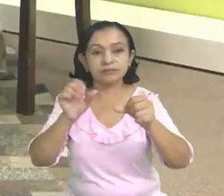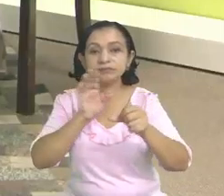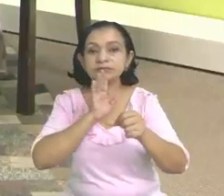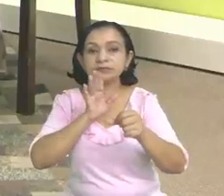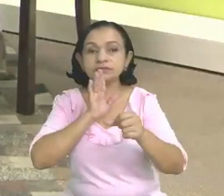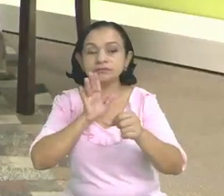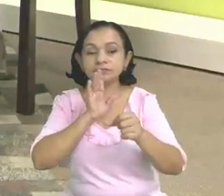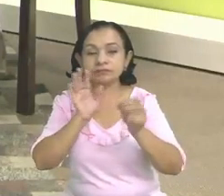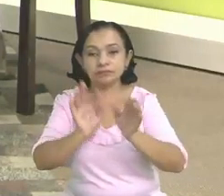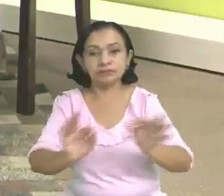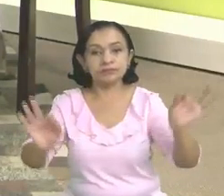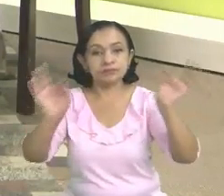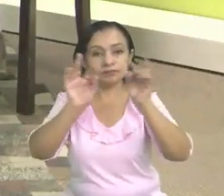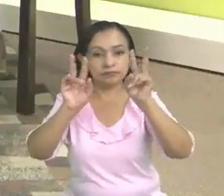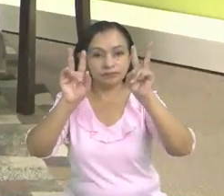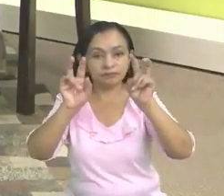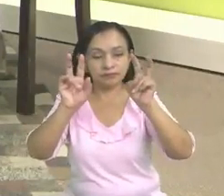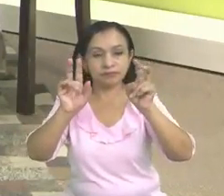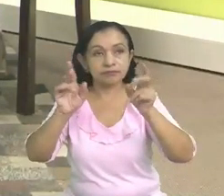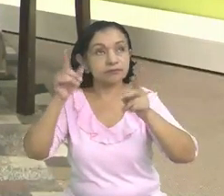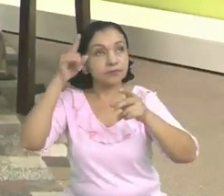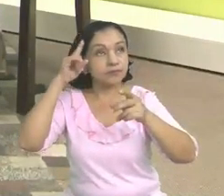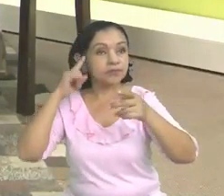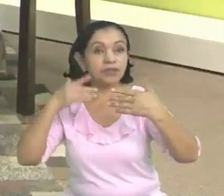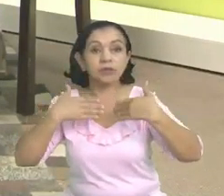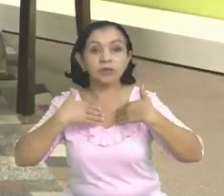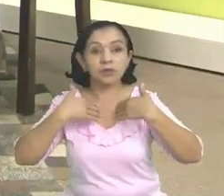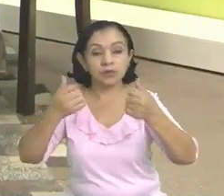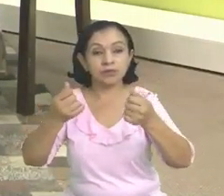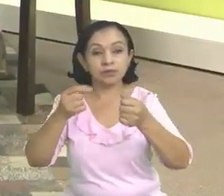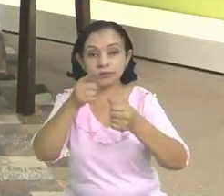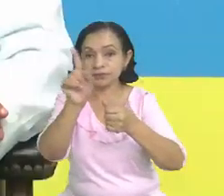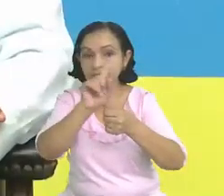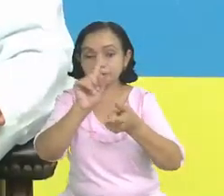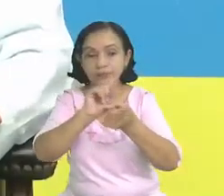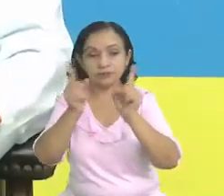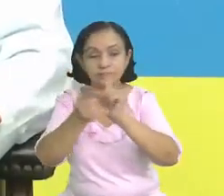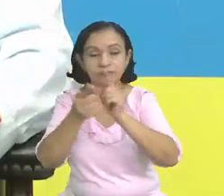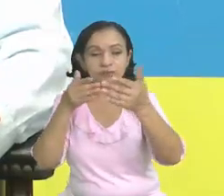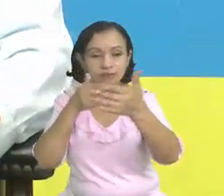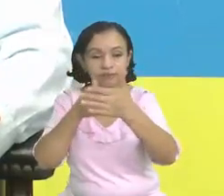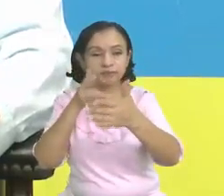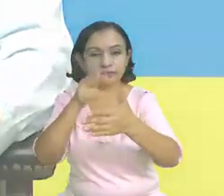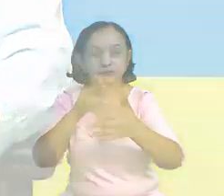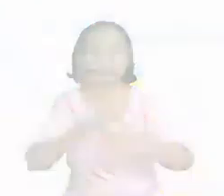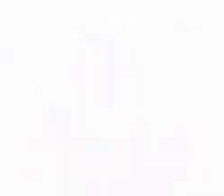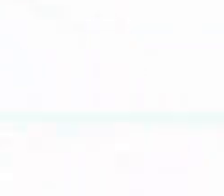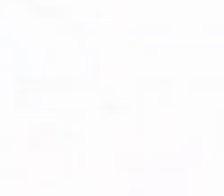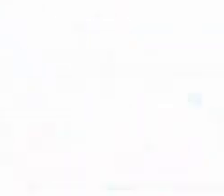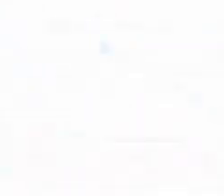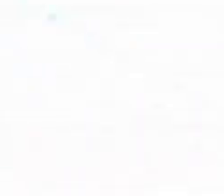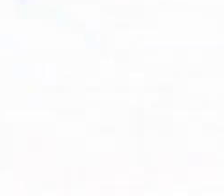más de este importante tema, salud mental en los adolescentes. Usted no le cambie de canal que ya regresamos.